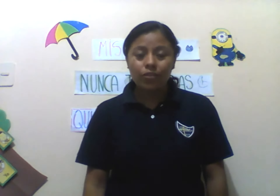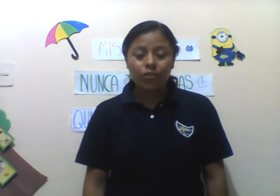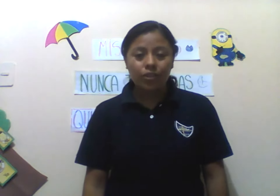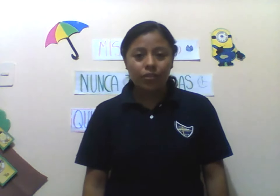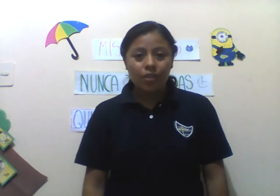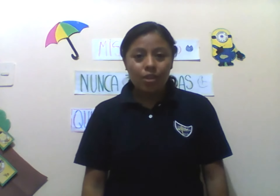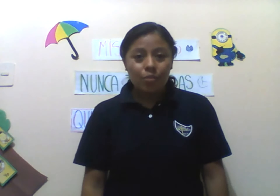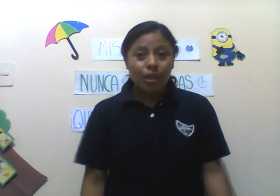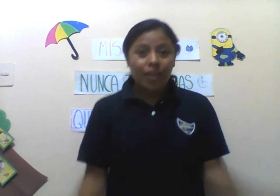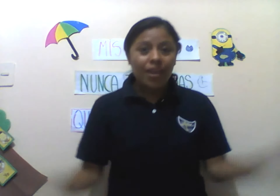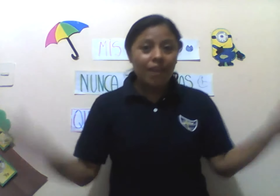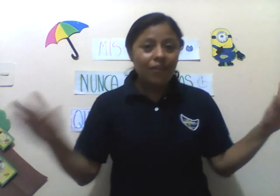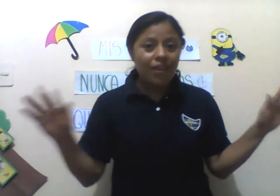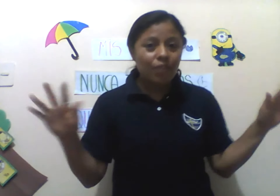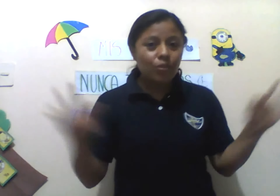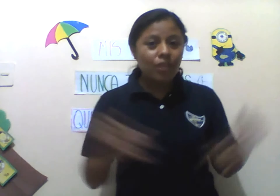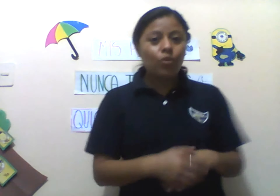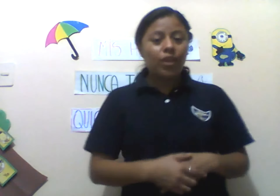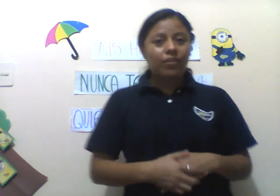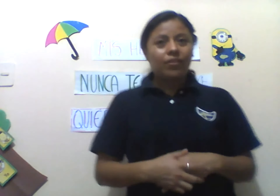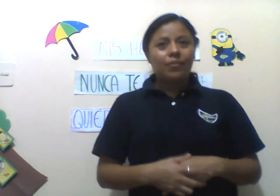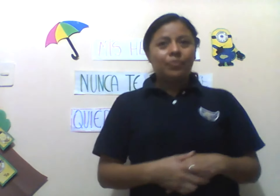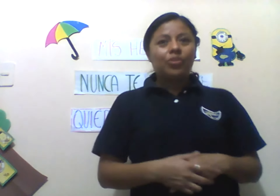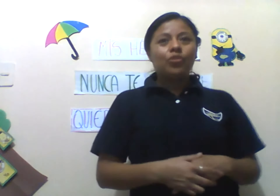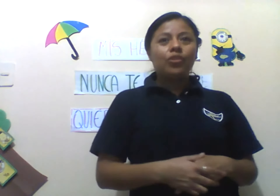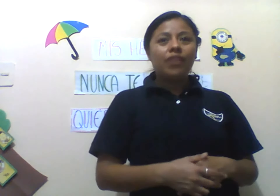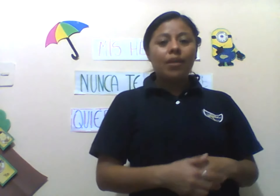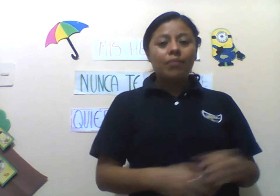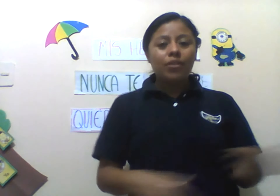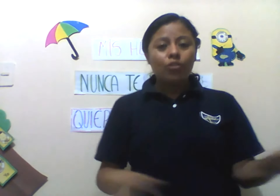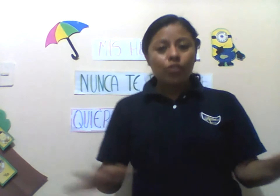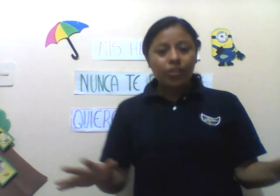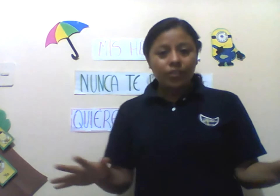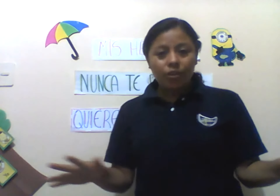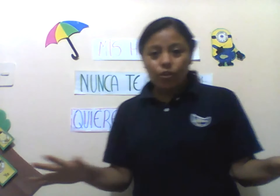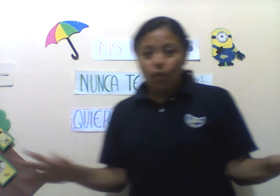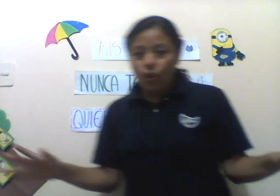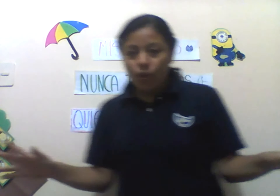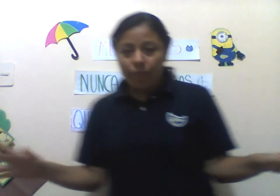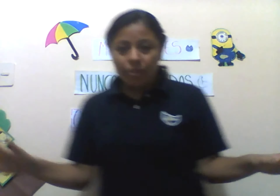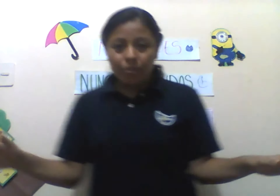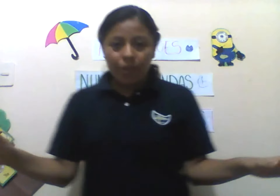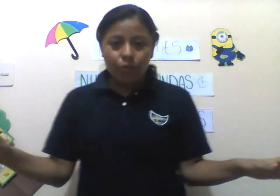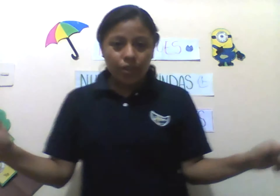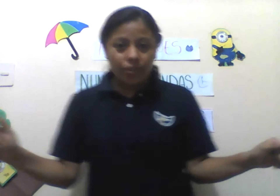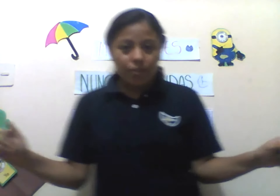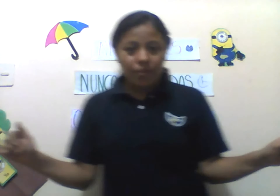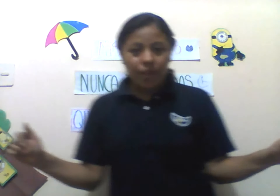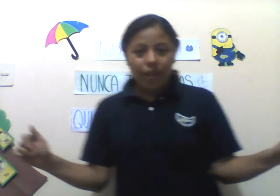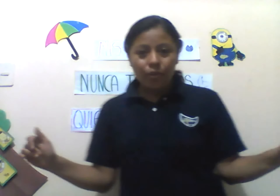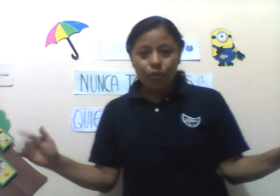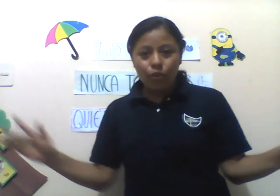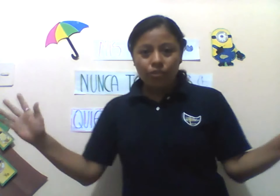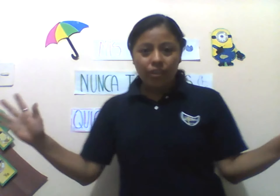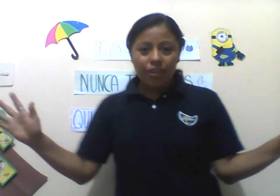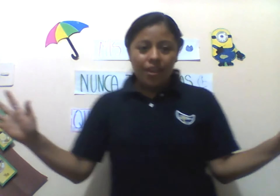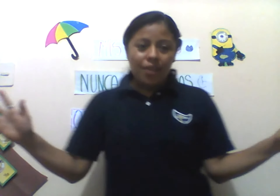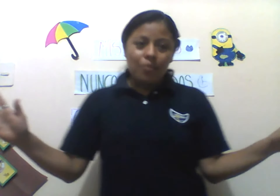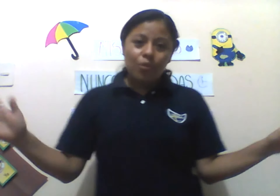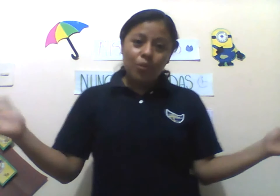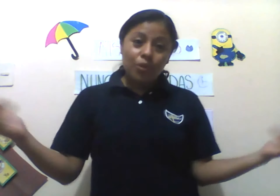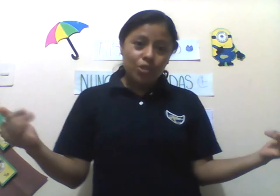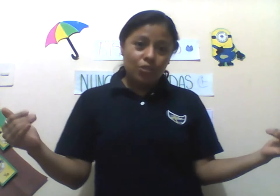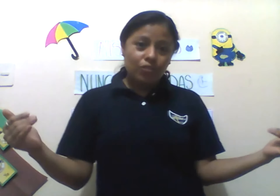evaluaciones. Por ahí había algunas dudas, no decían, yo he contestado todas mis preguntas y me he sacado 12.